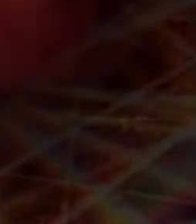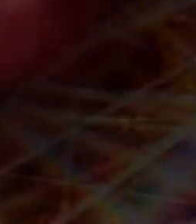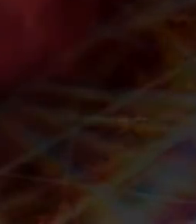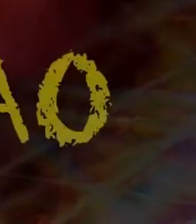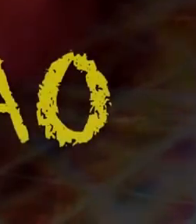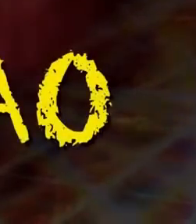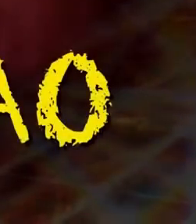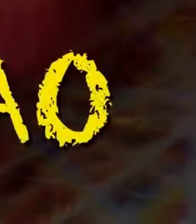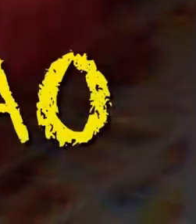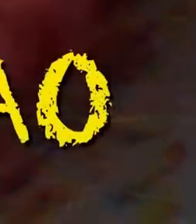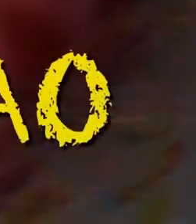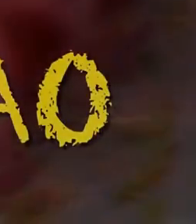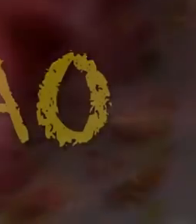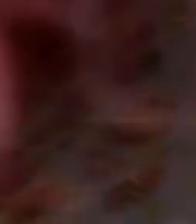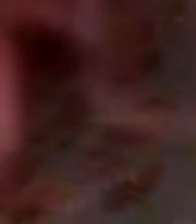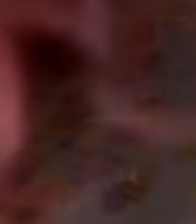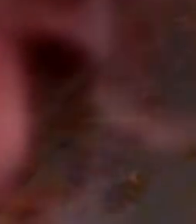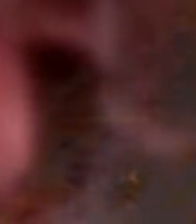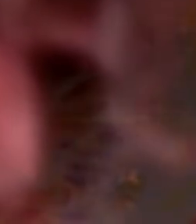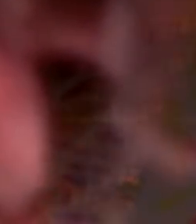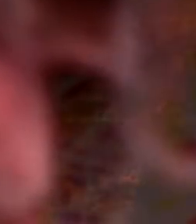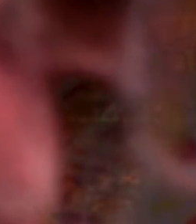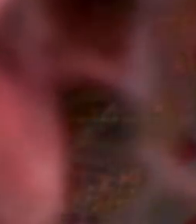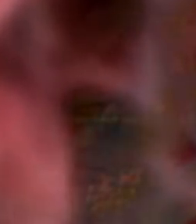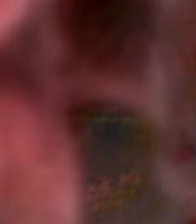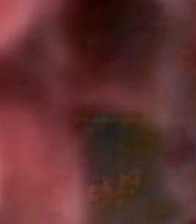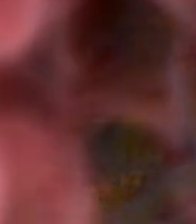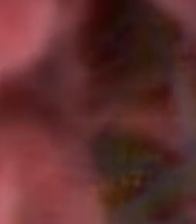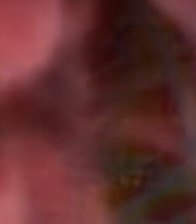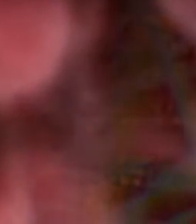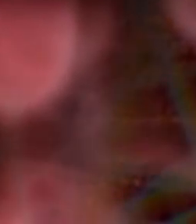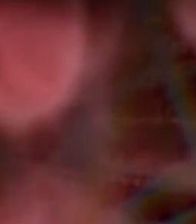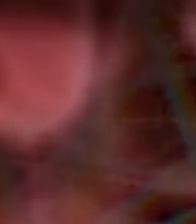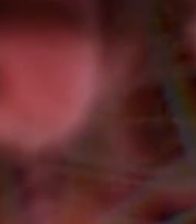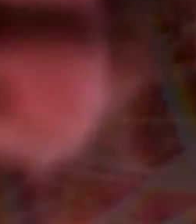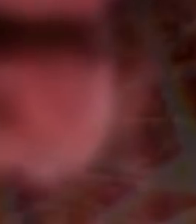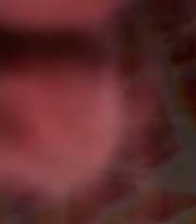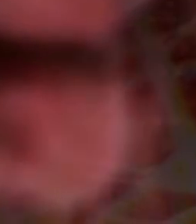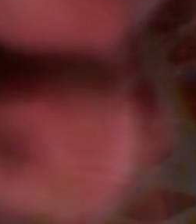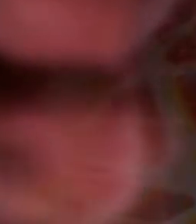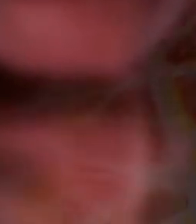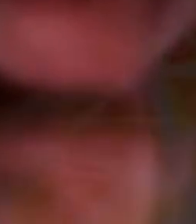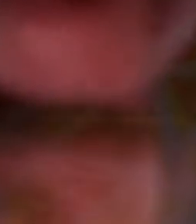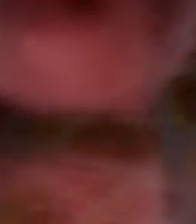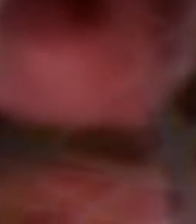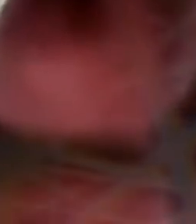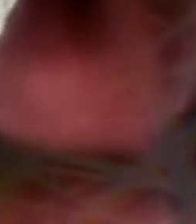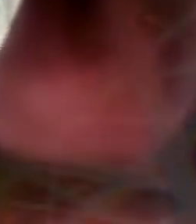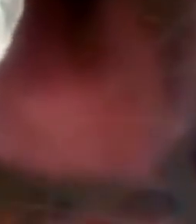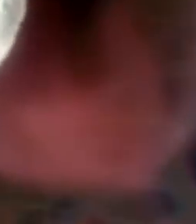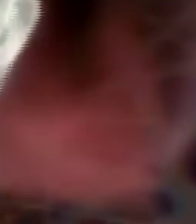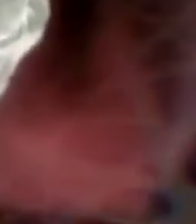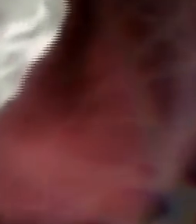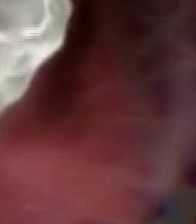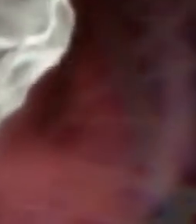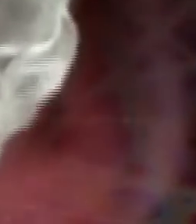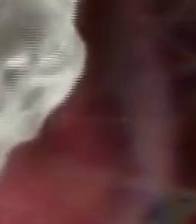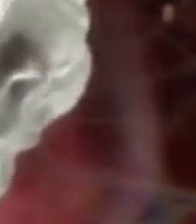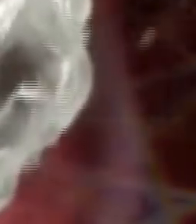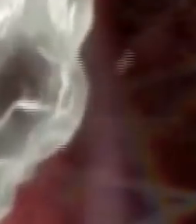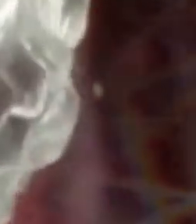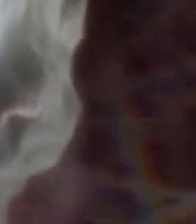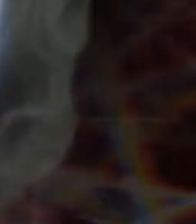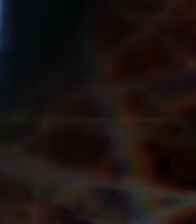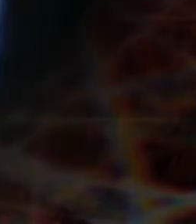la diaminoxidasa, DAO. En las personas con déficit o baja actividad de esa enzima, la histamina pasa al torrente sanguíneo y